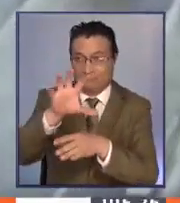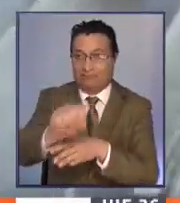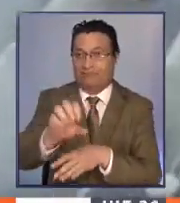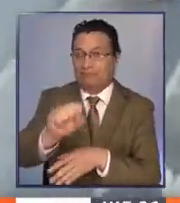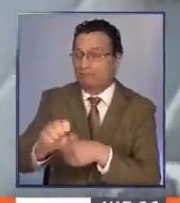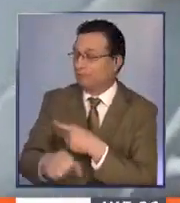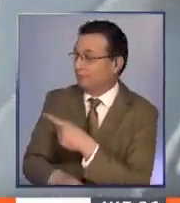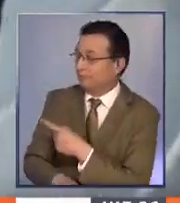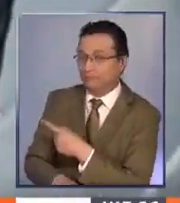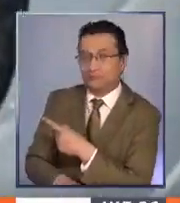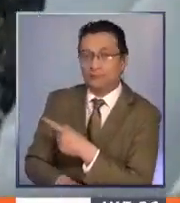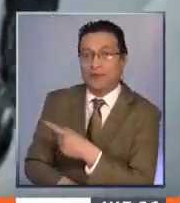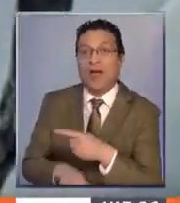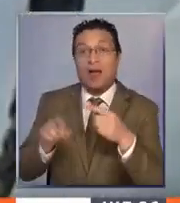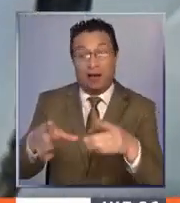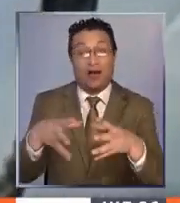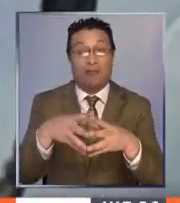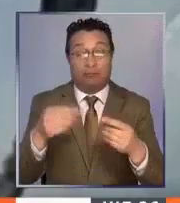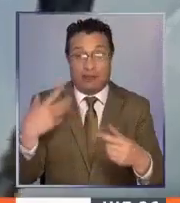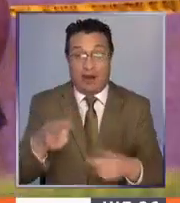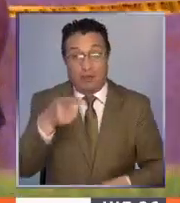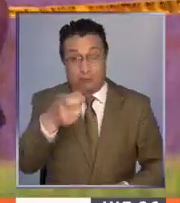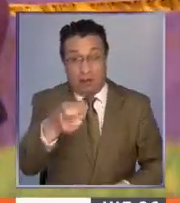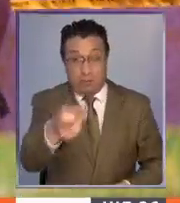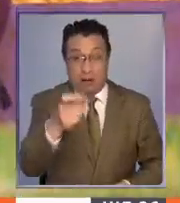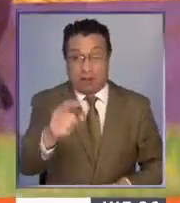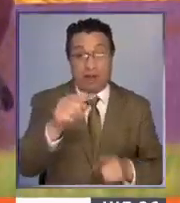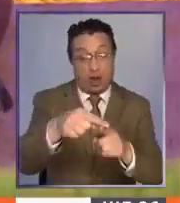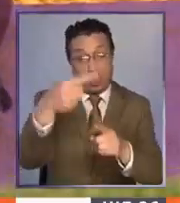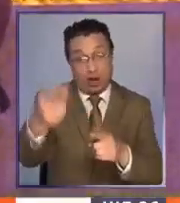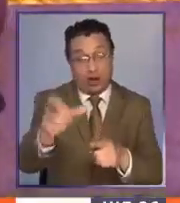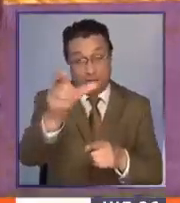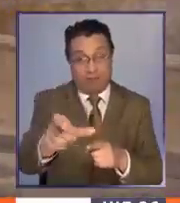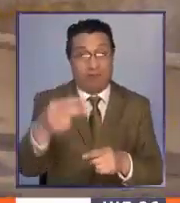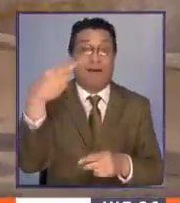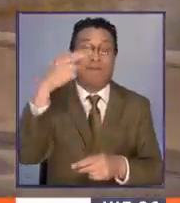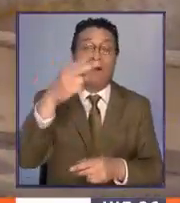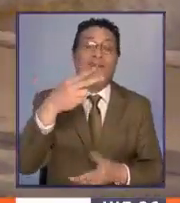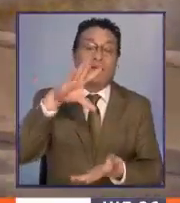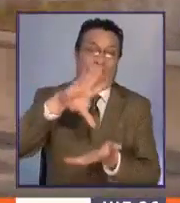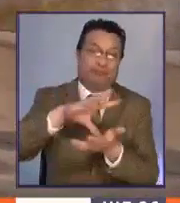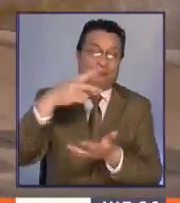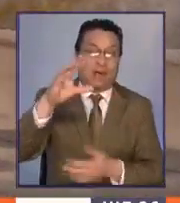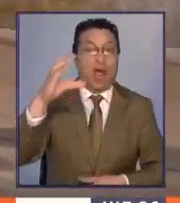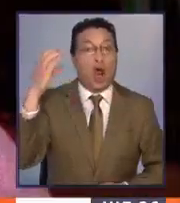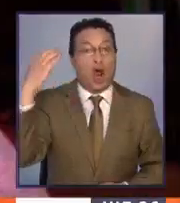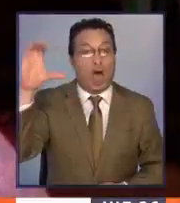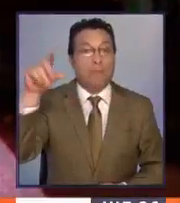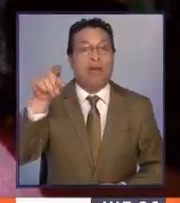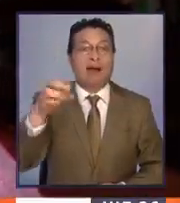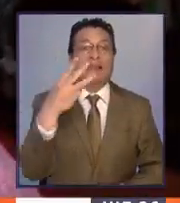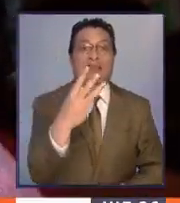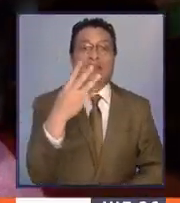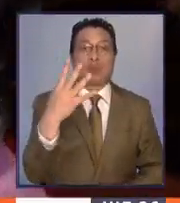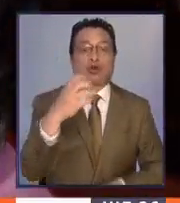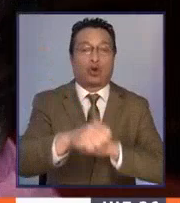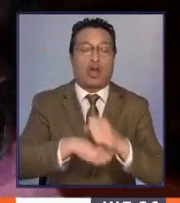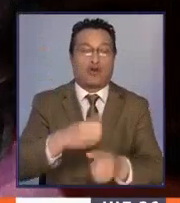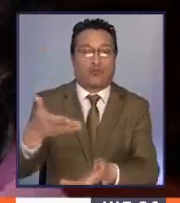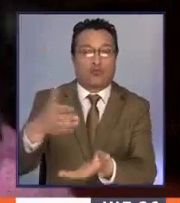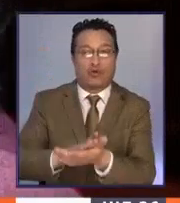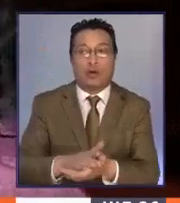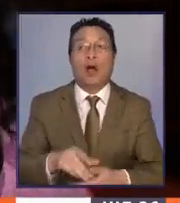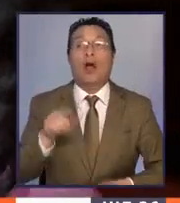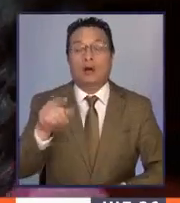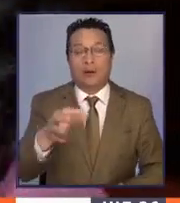seguridad. Huían luego de balear en varias ocasiones a un ciudadano colombiano de 34 años. Escuché solamente que me dijeron